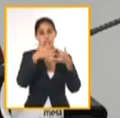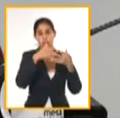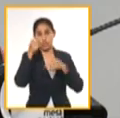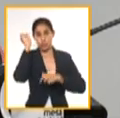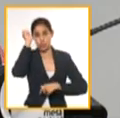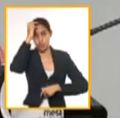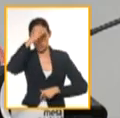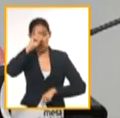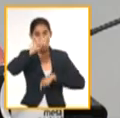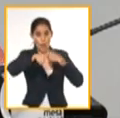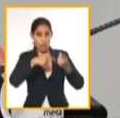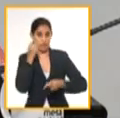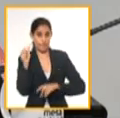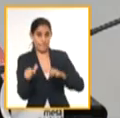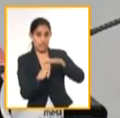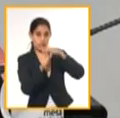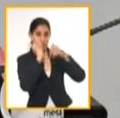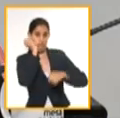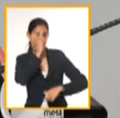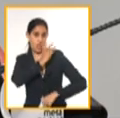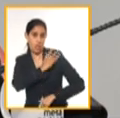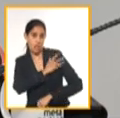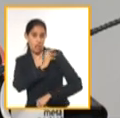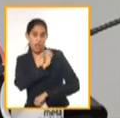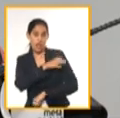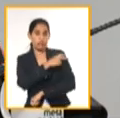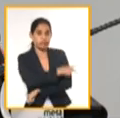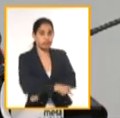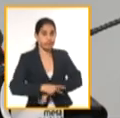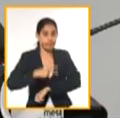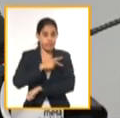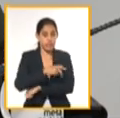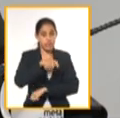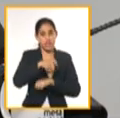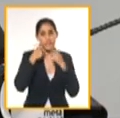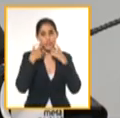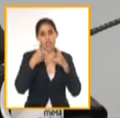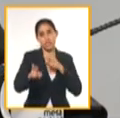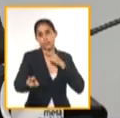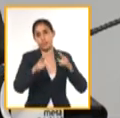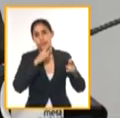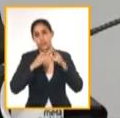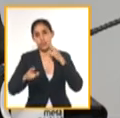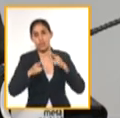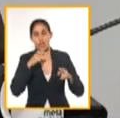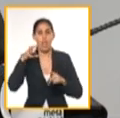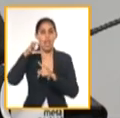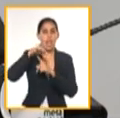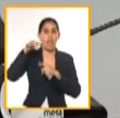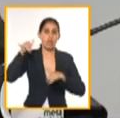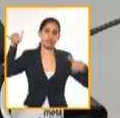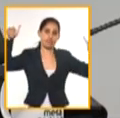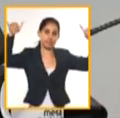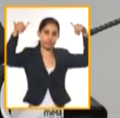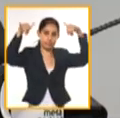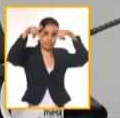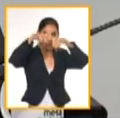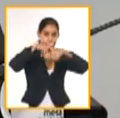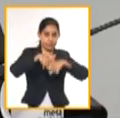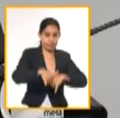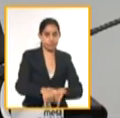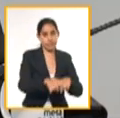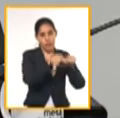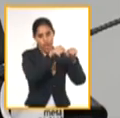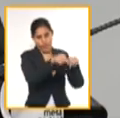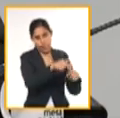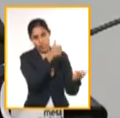Yemen, a la vez que los hutíes en ese país han respondido con ataques al portaaviones que está enclavado allí cerca de